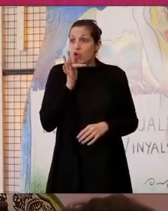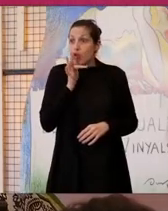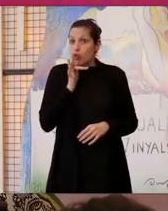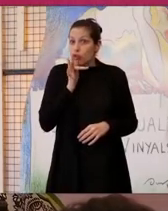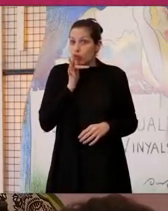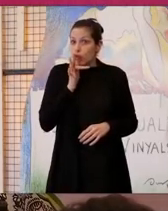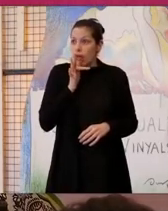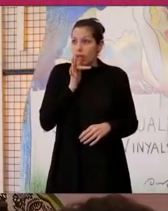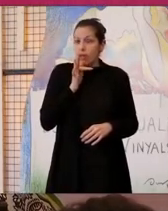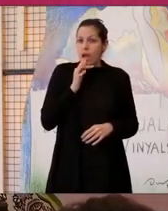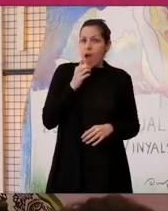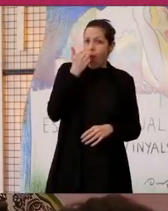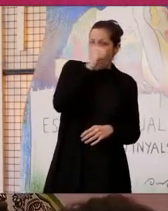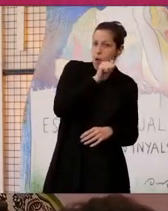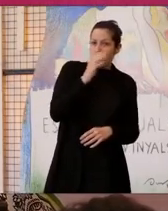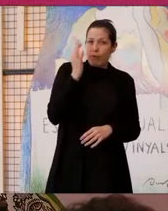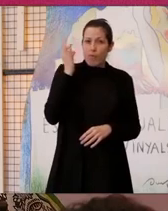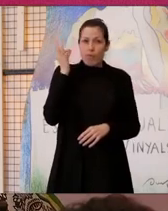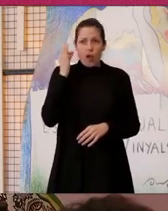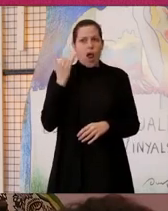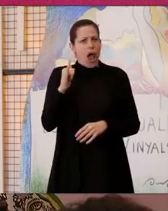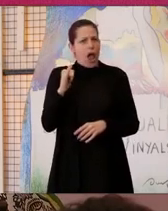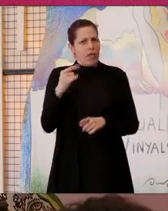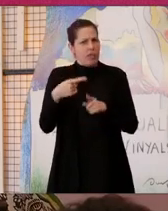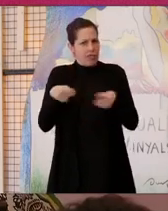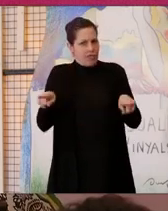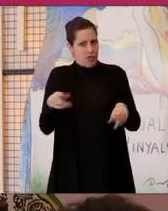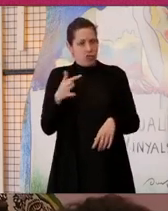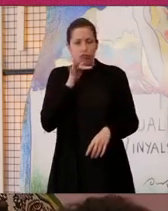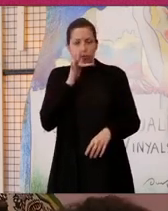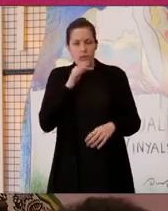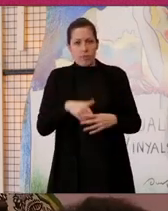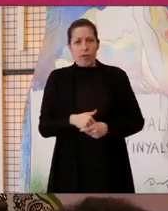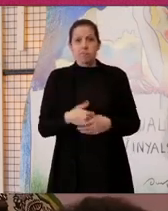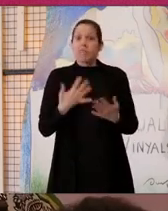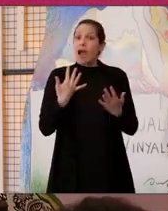bastantes diferencias entre los hombres y las mujeres es decir enriquece